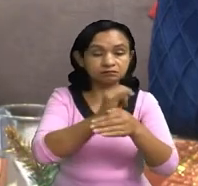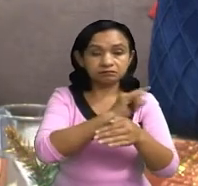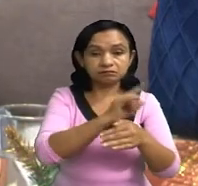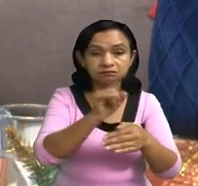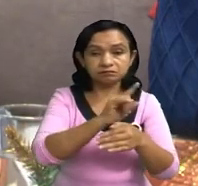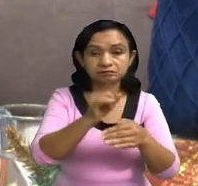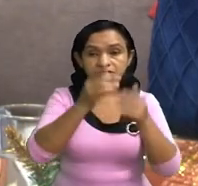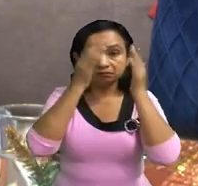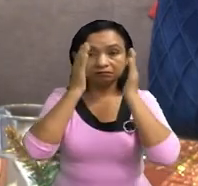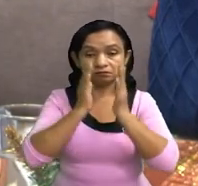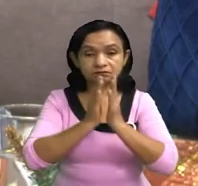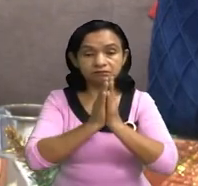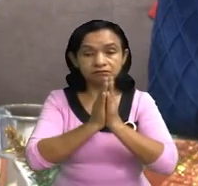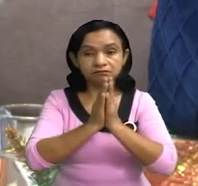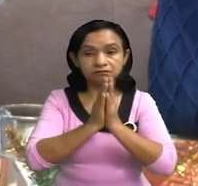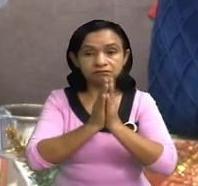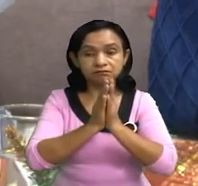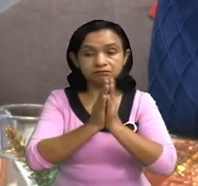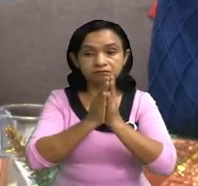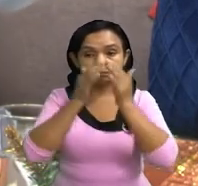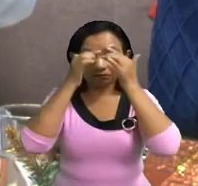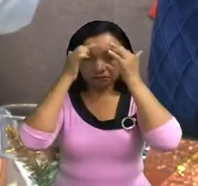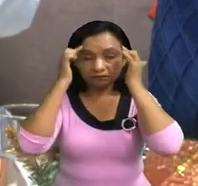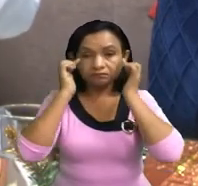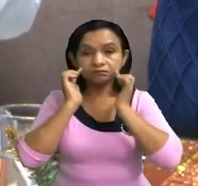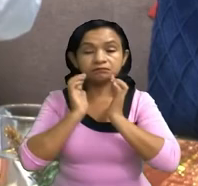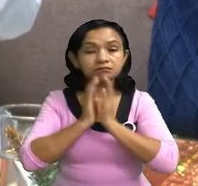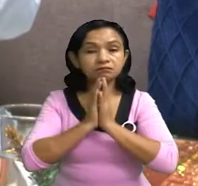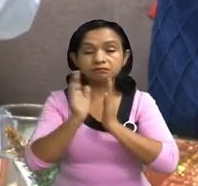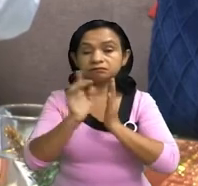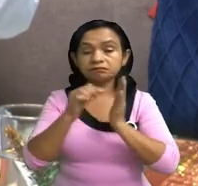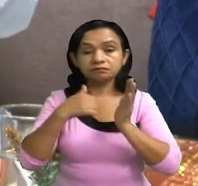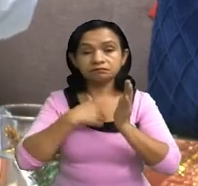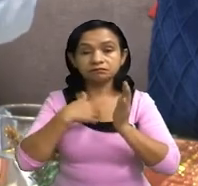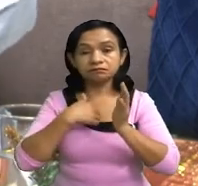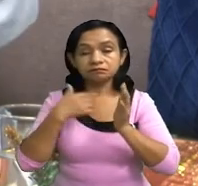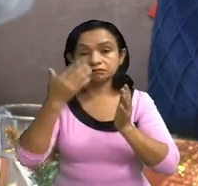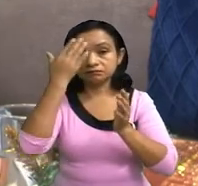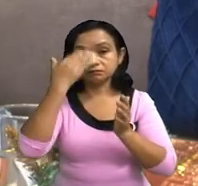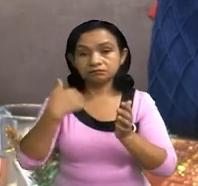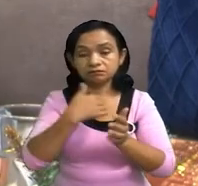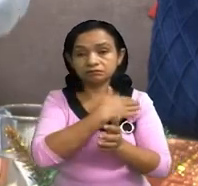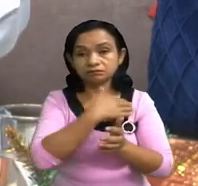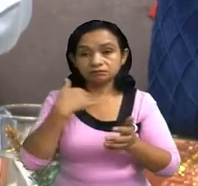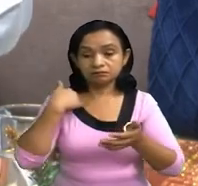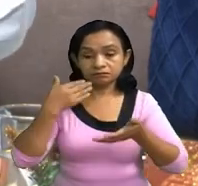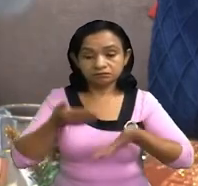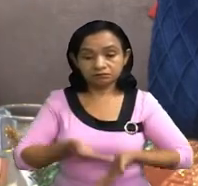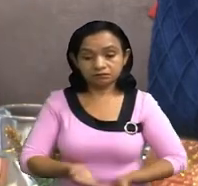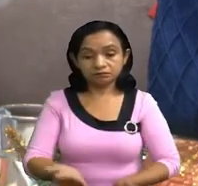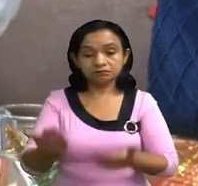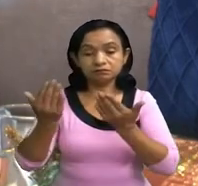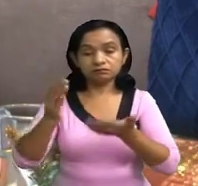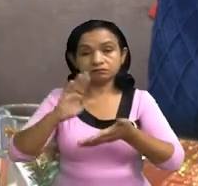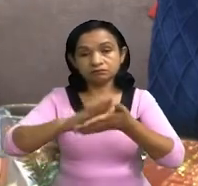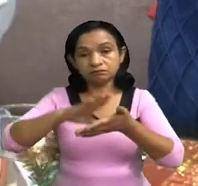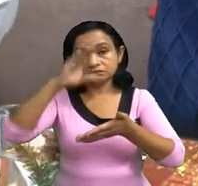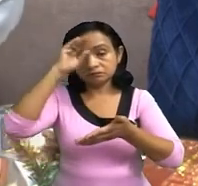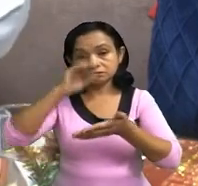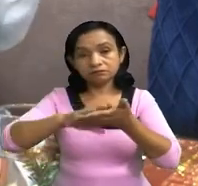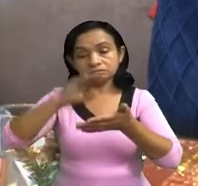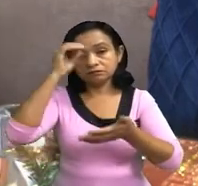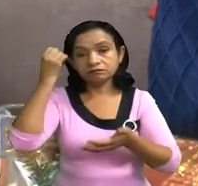las monjas que también han sido con acciones vandálicas. Yo soy católico porque desde que nací soy católico y aprendí a